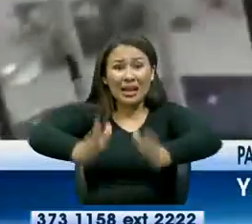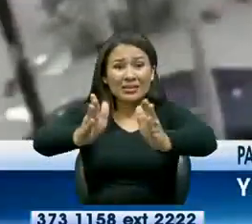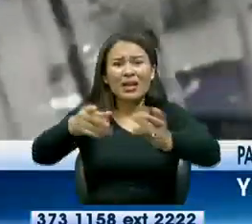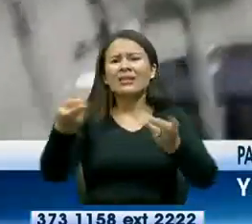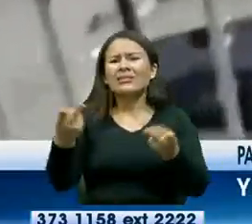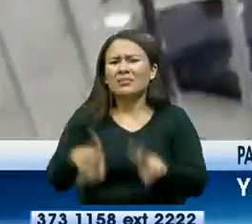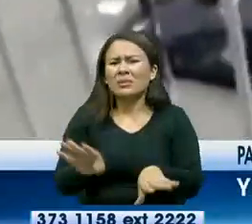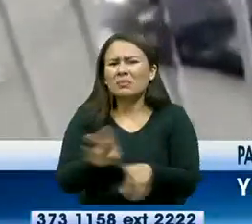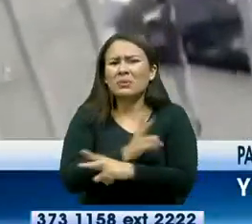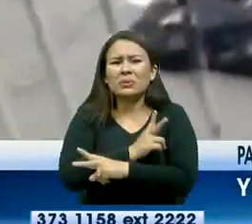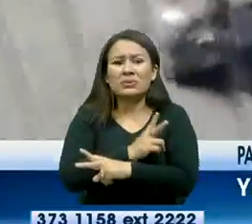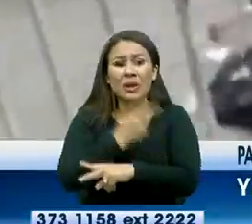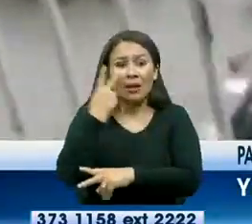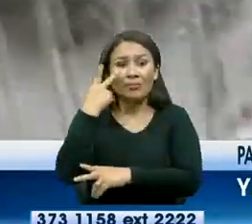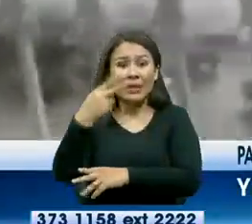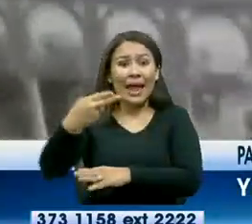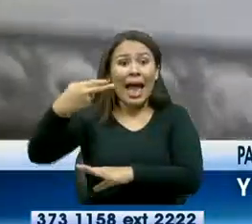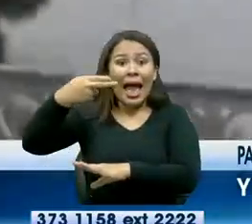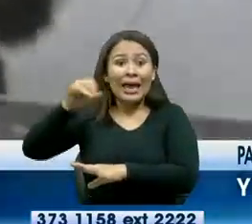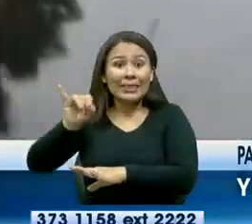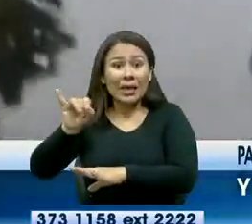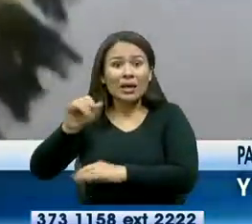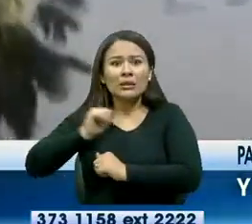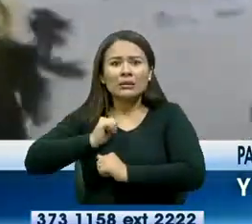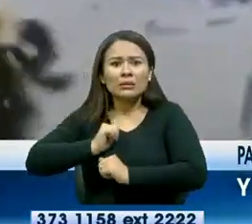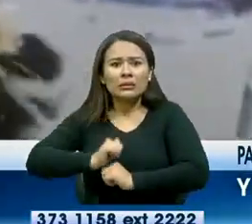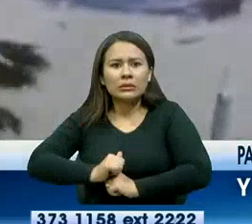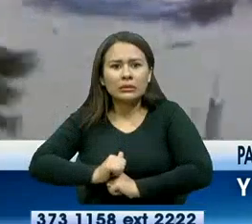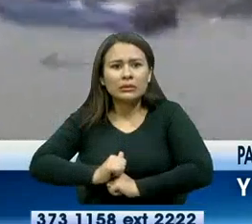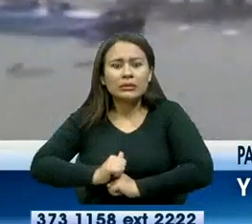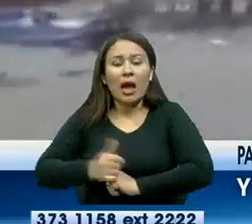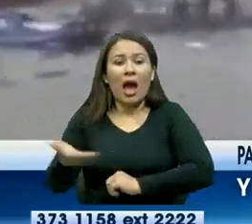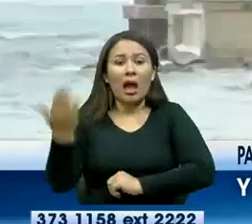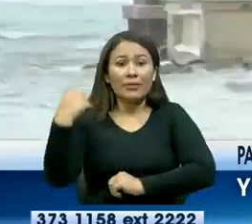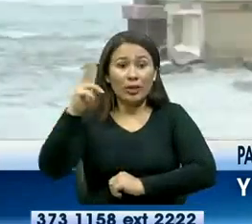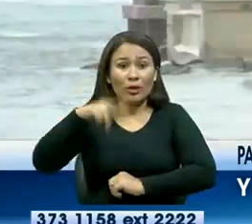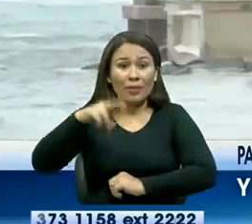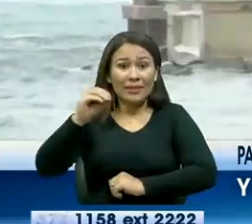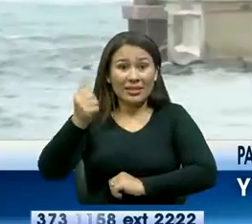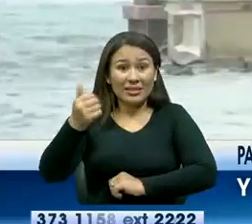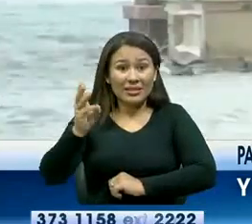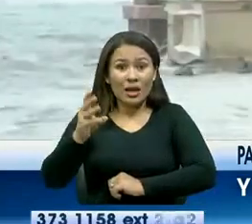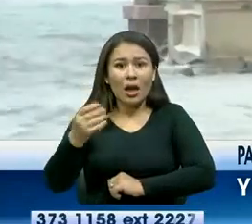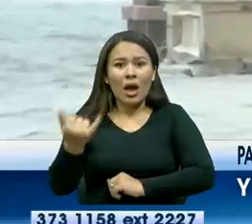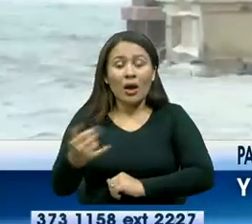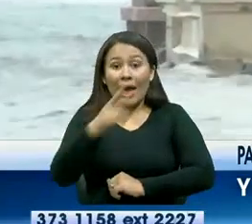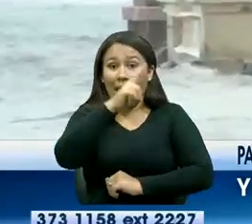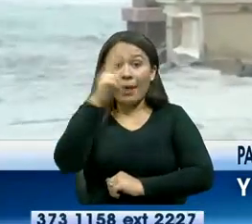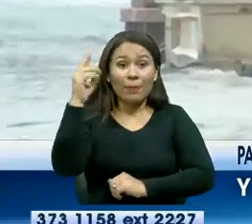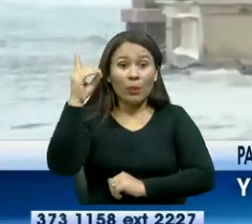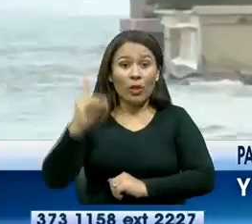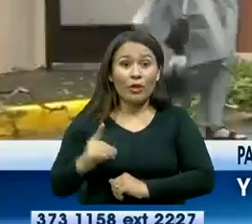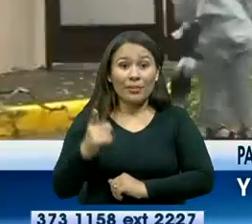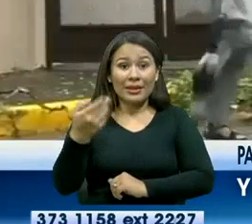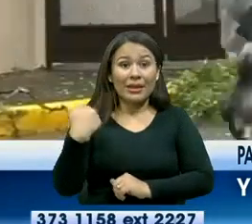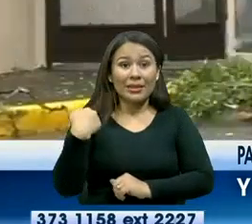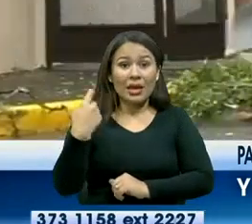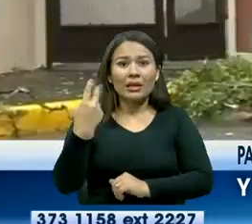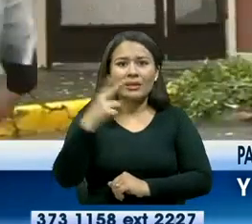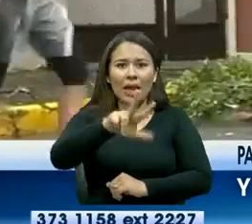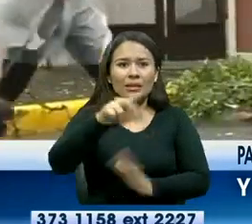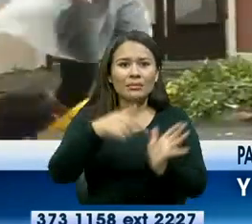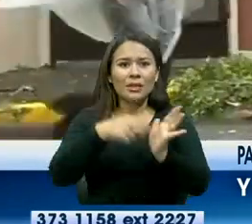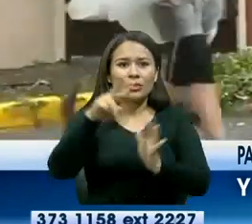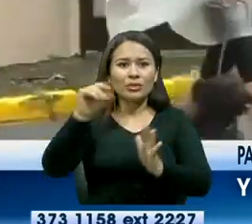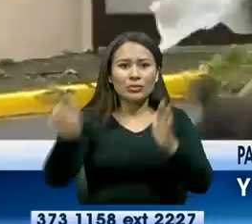A diferencia de Haití, que aún no se recupera del paso de Matthew en 2016, República Dominicana cuenta con 3.200 albergues